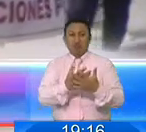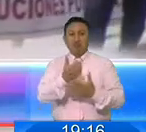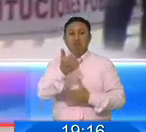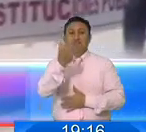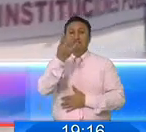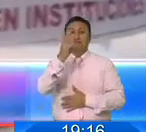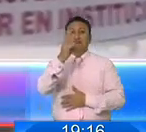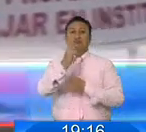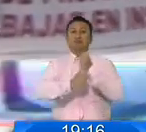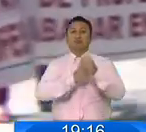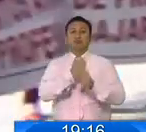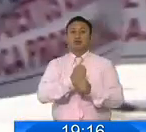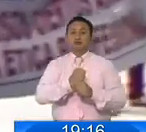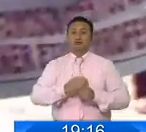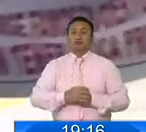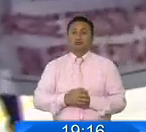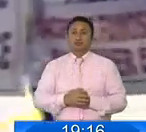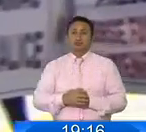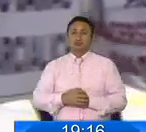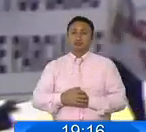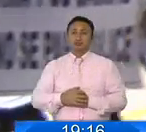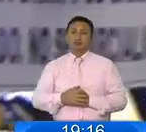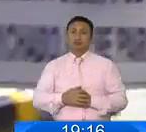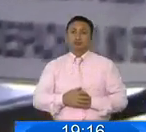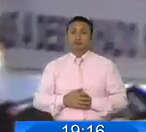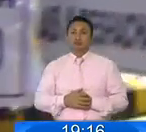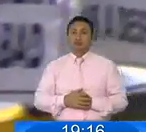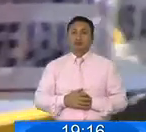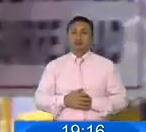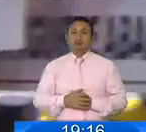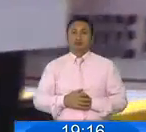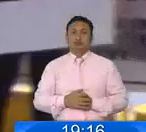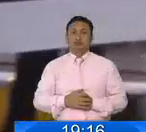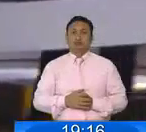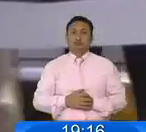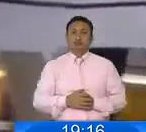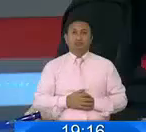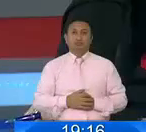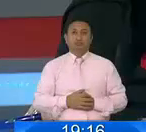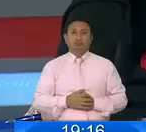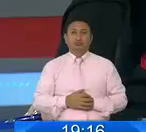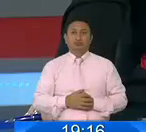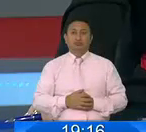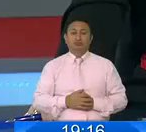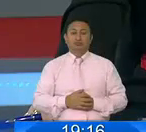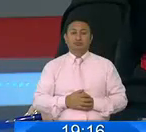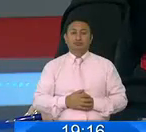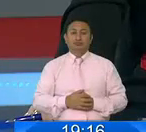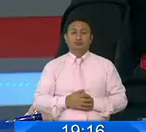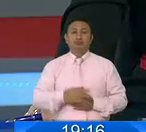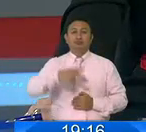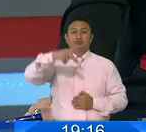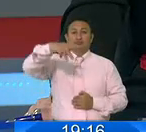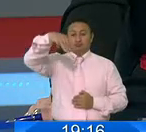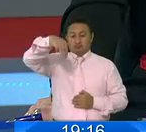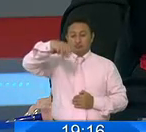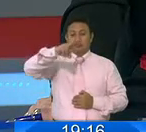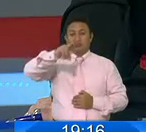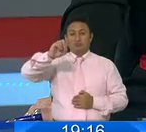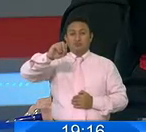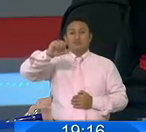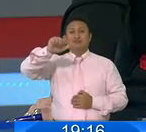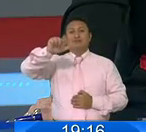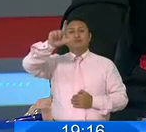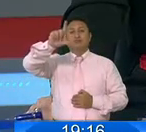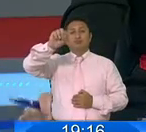17 años informó jorge salazar en el kilómetro 20 de la vía alóag-santo